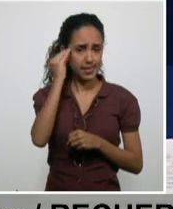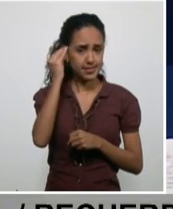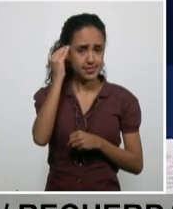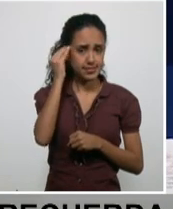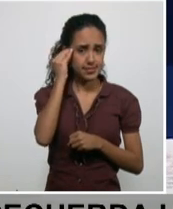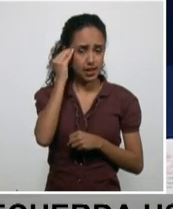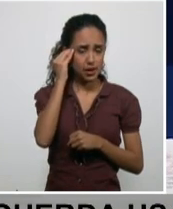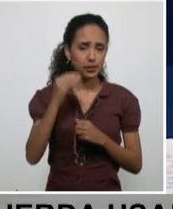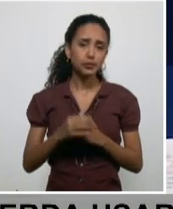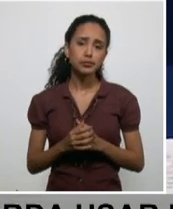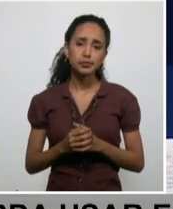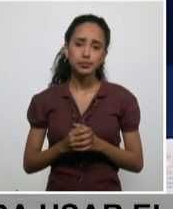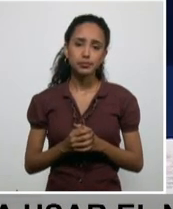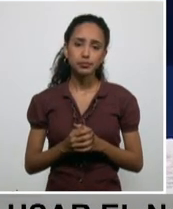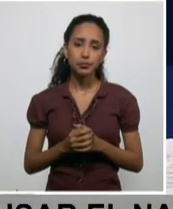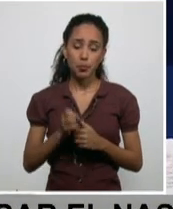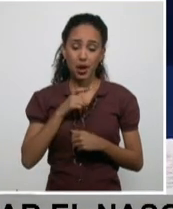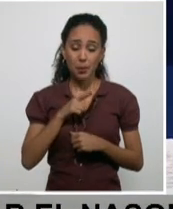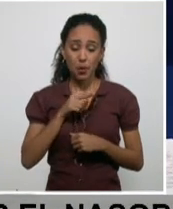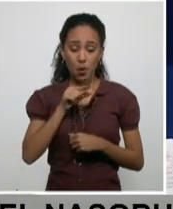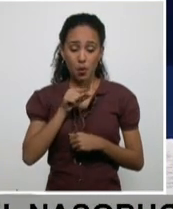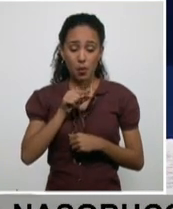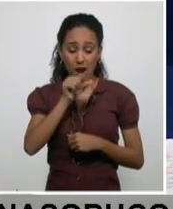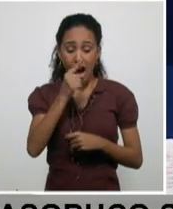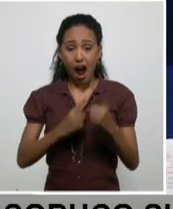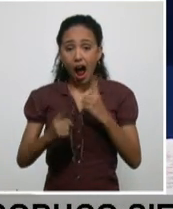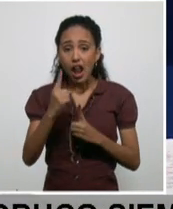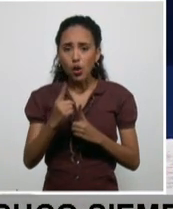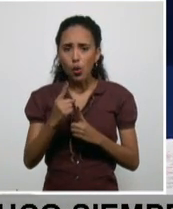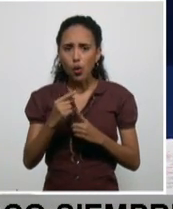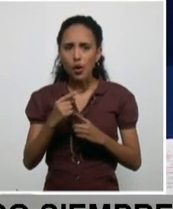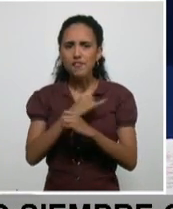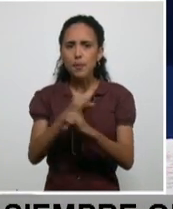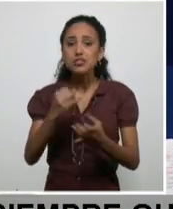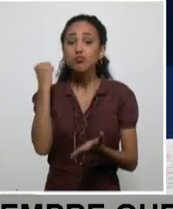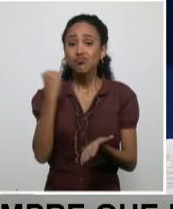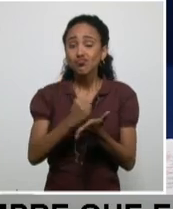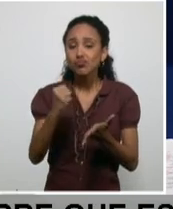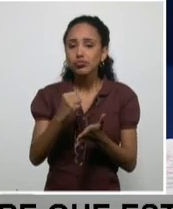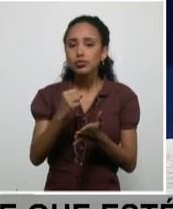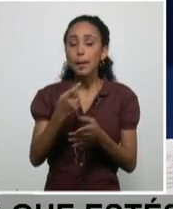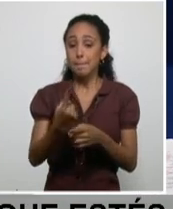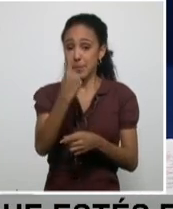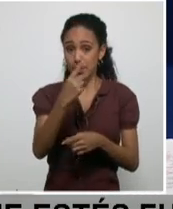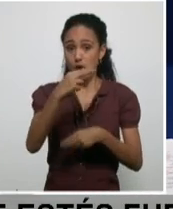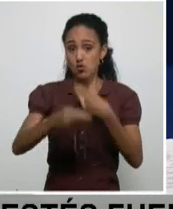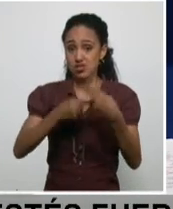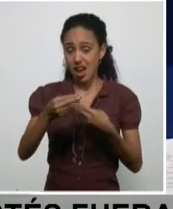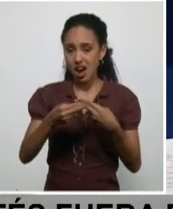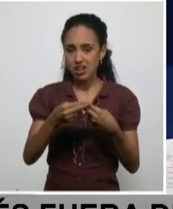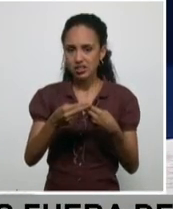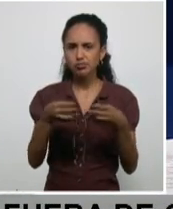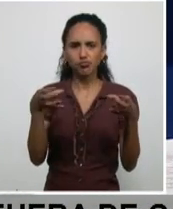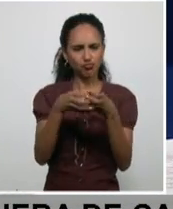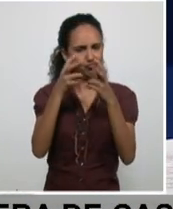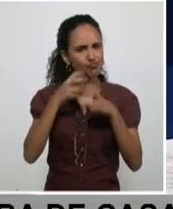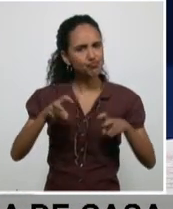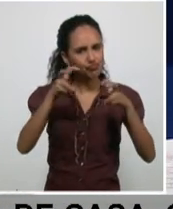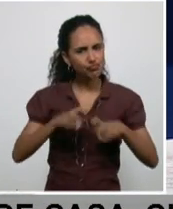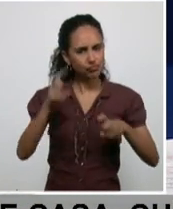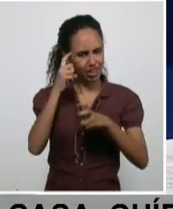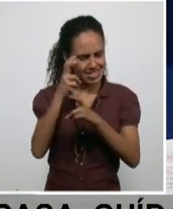dar como confirmado algo, para hacerlo extensivo al mundo, pues realmente primero se hace un grupo de investigaciones científicas,